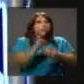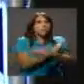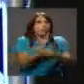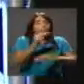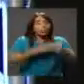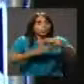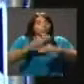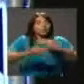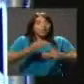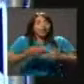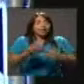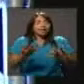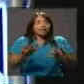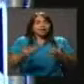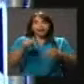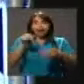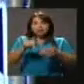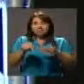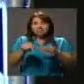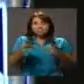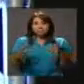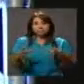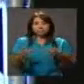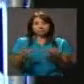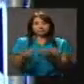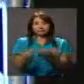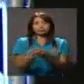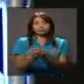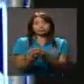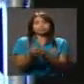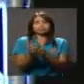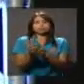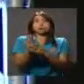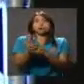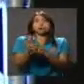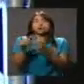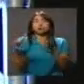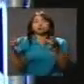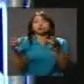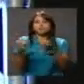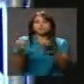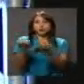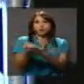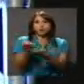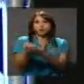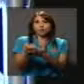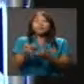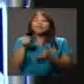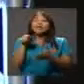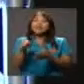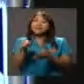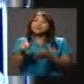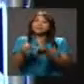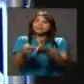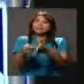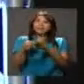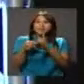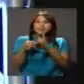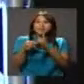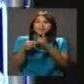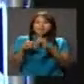un determinado sector económico que ese es el que está demandando efectivamente la mano de obra